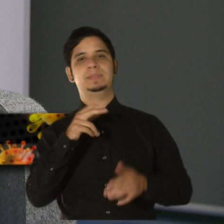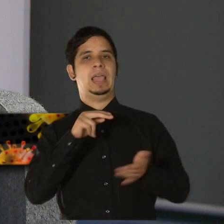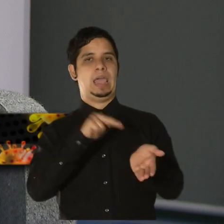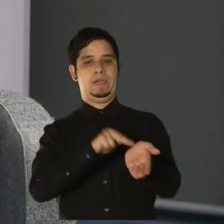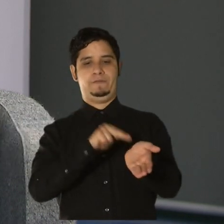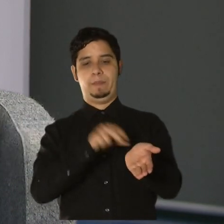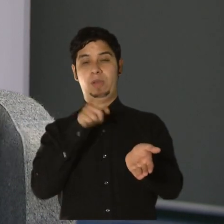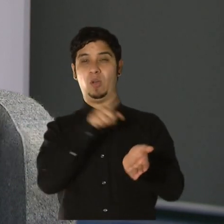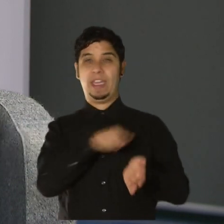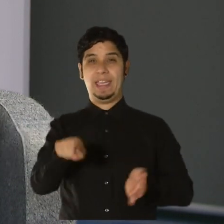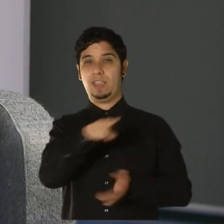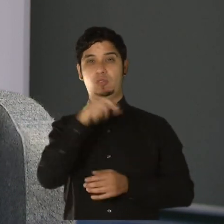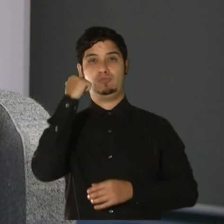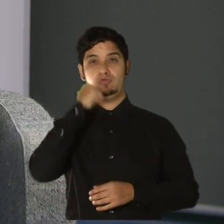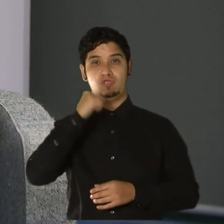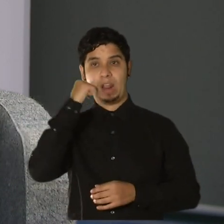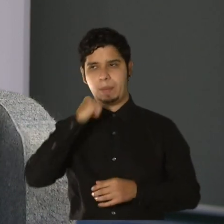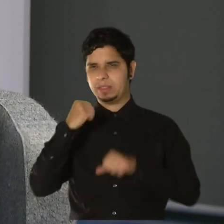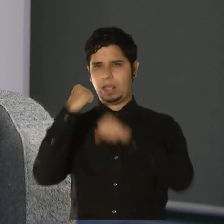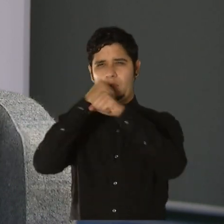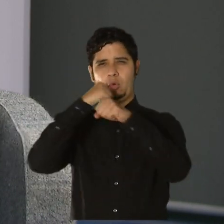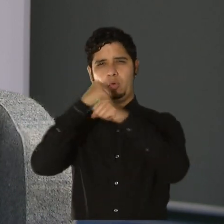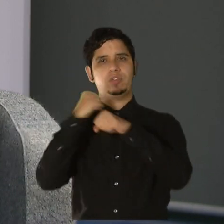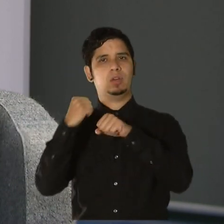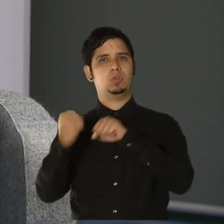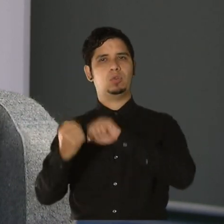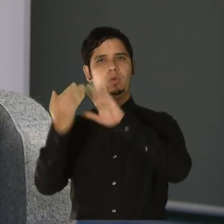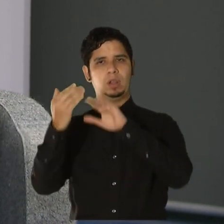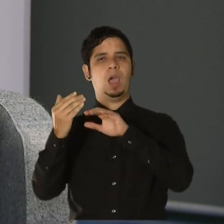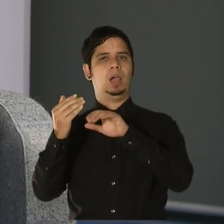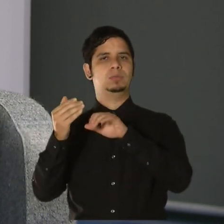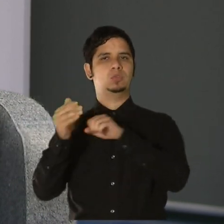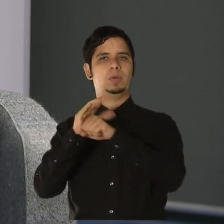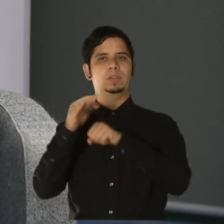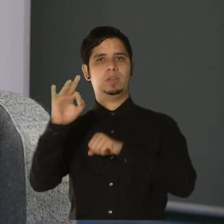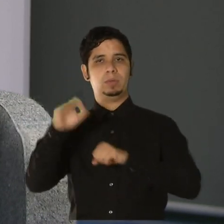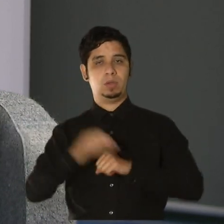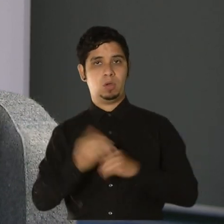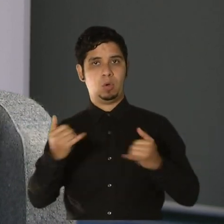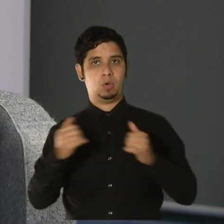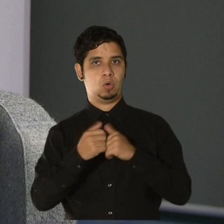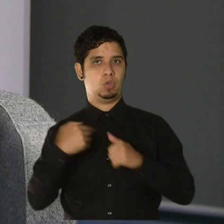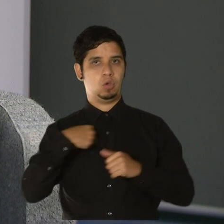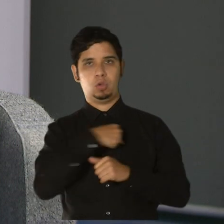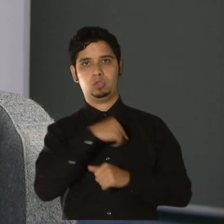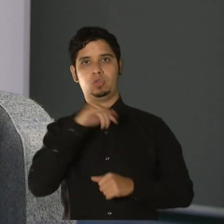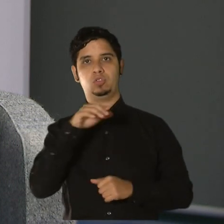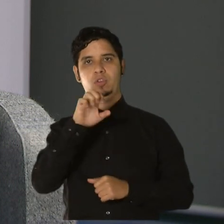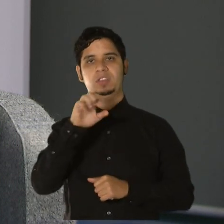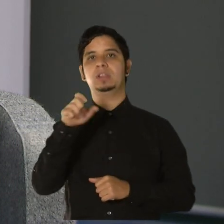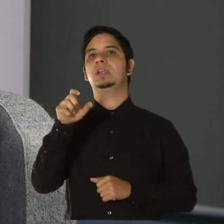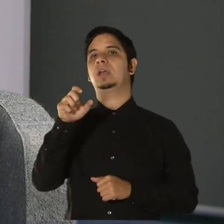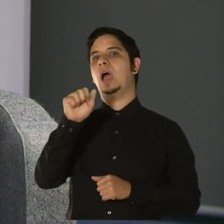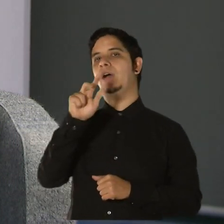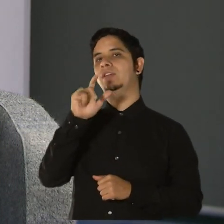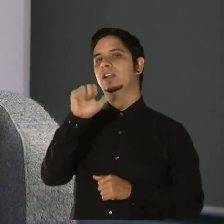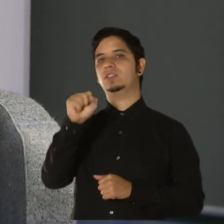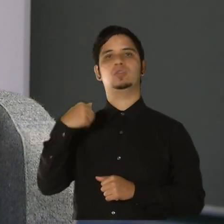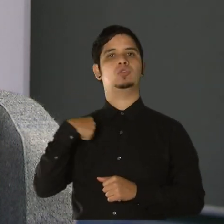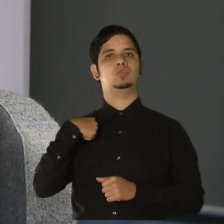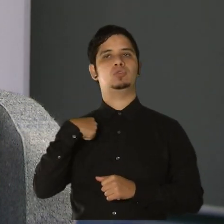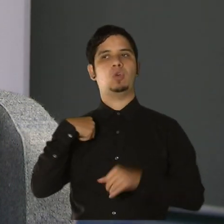batallan día a día contra la pandemia del COVID-19. Hoy el enfermero José Joy Santiago Avilés nos relata su experiencia